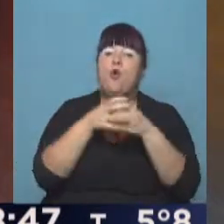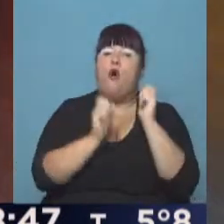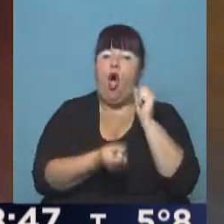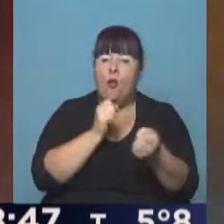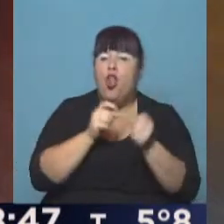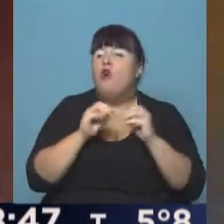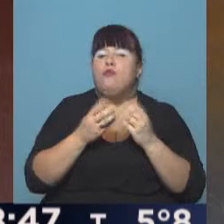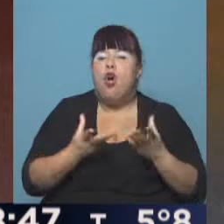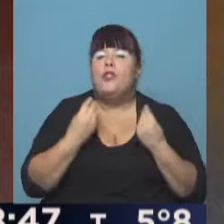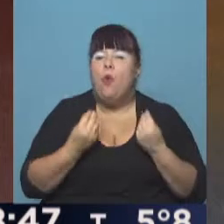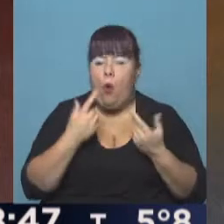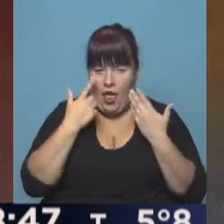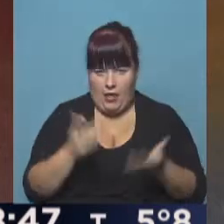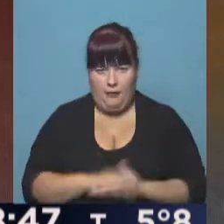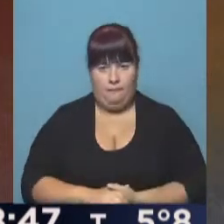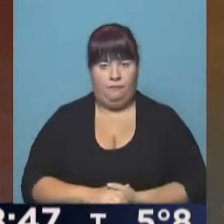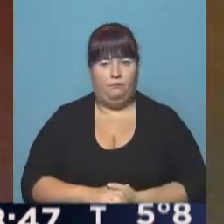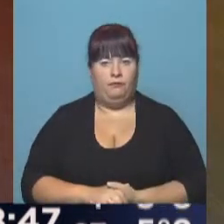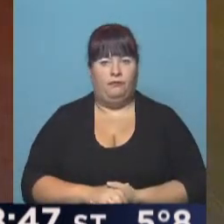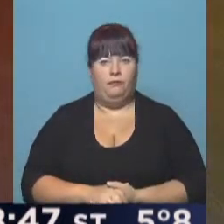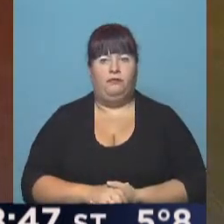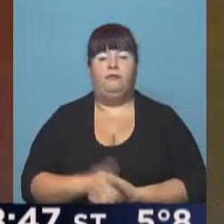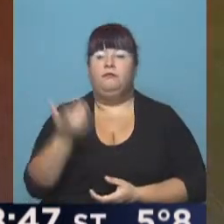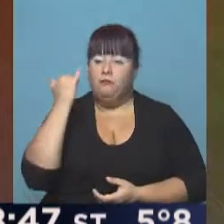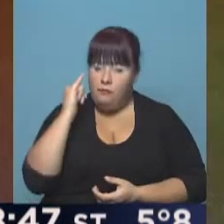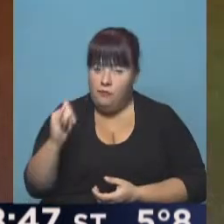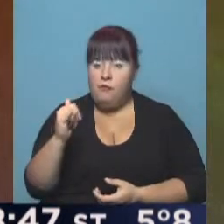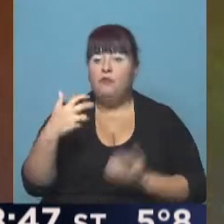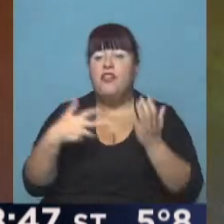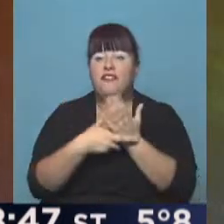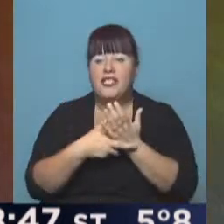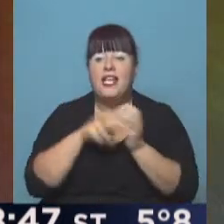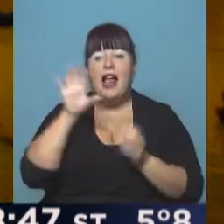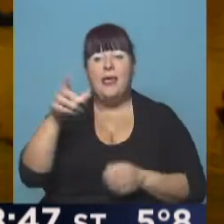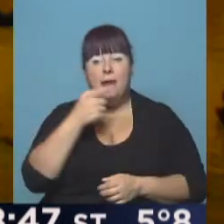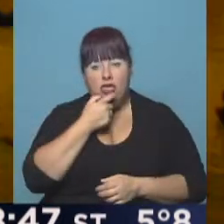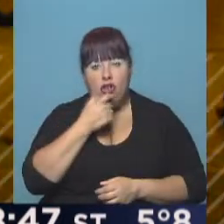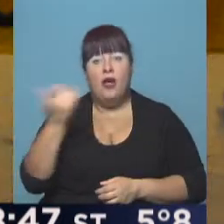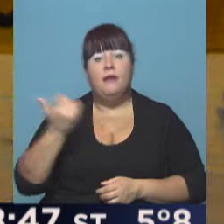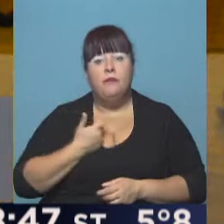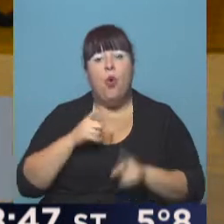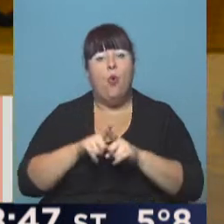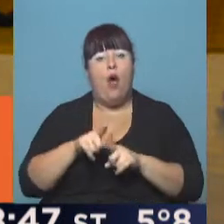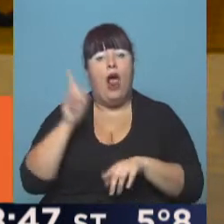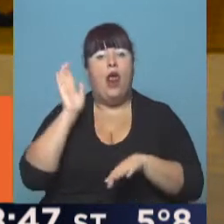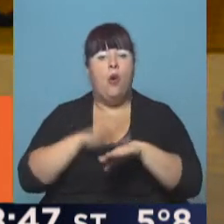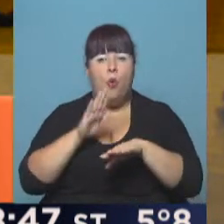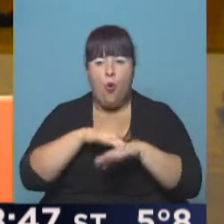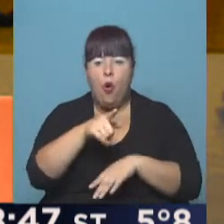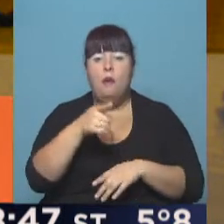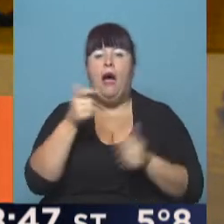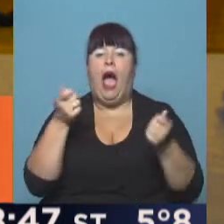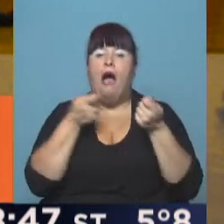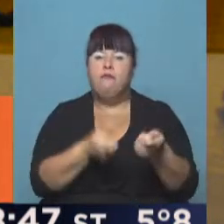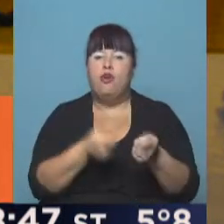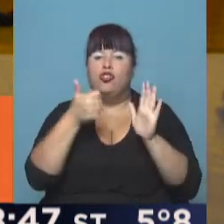los motivos son los siguientes. Han sido notificados por un fiscal de la provincia de una imputación por haber